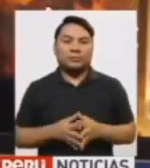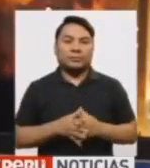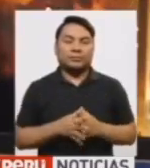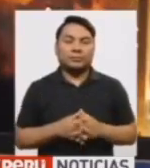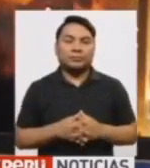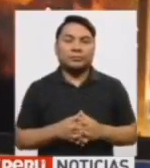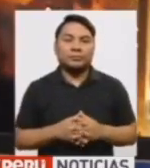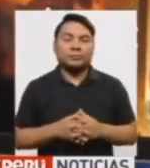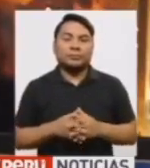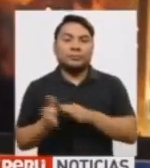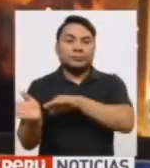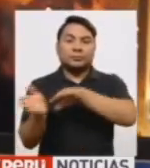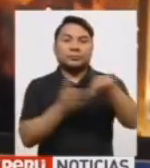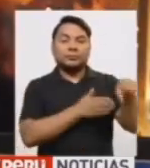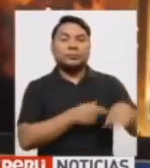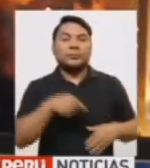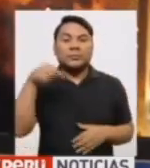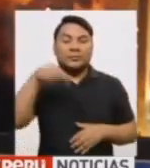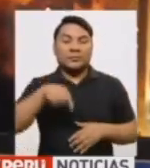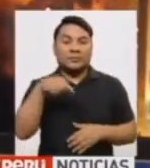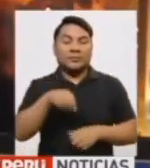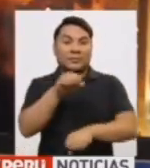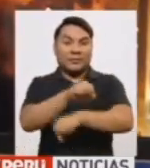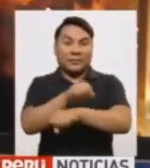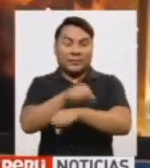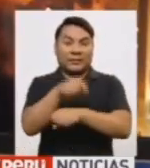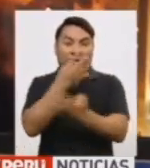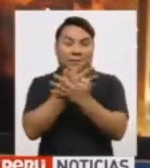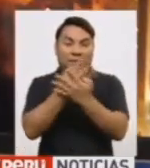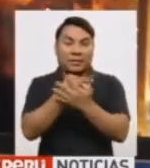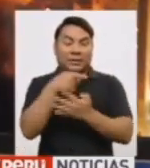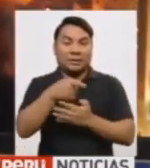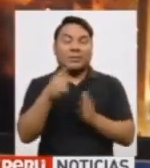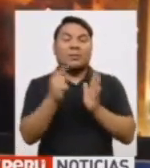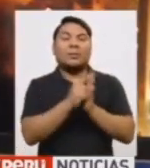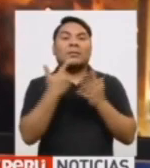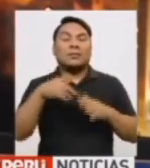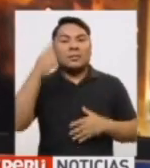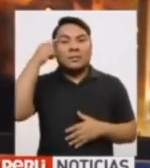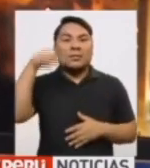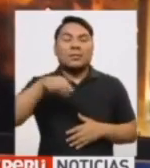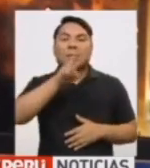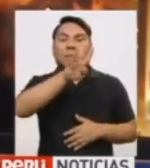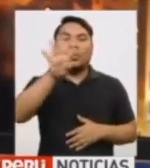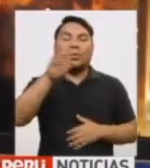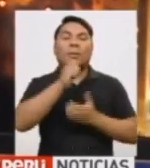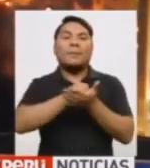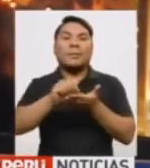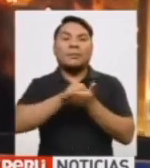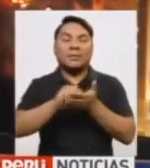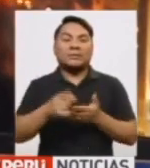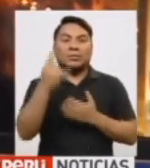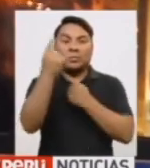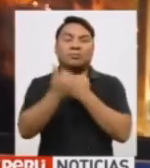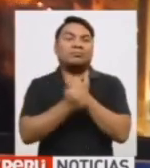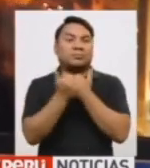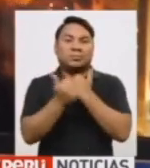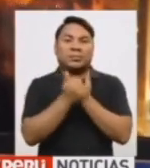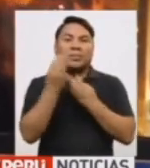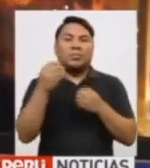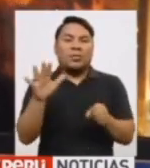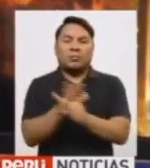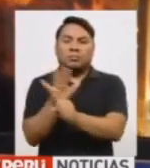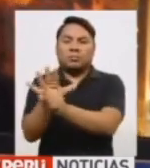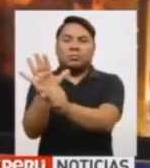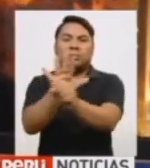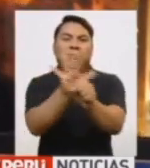Vamos a volver a nuestro país. El sistema penitenciario fue declarado en emergencia por 24 meses ante la crisis aguda de las cárceles en